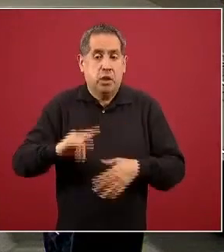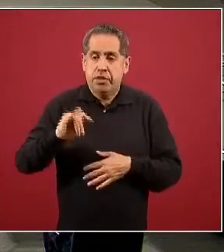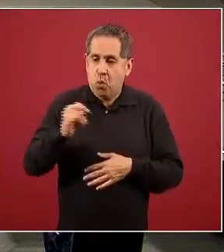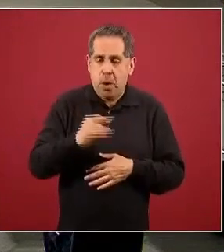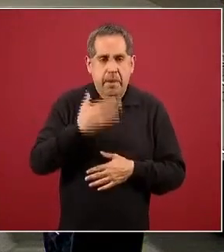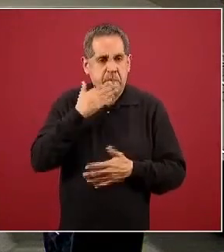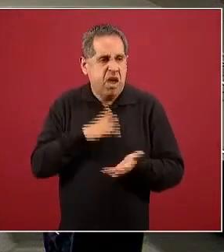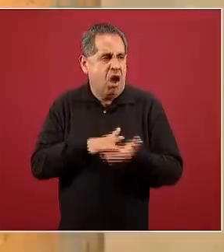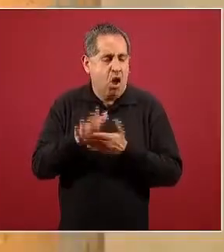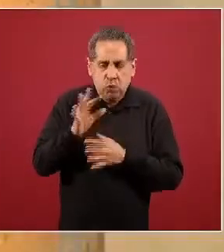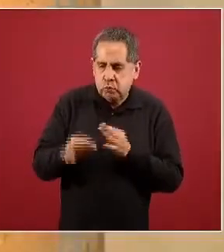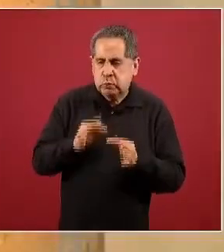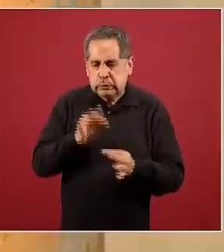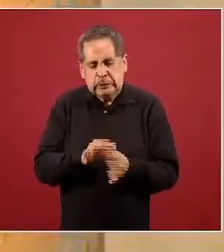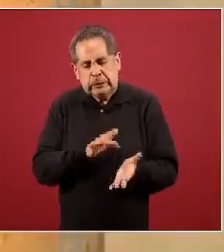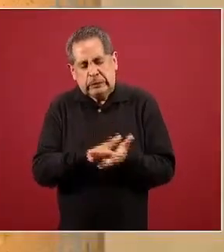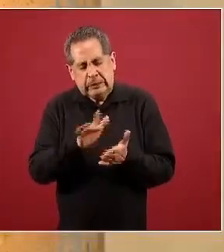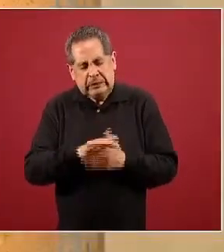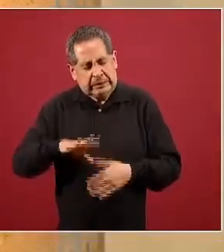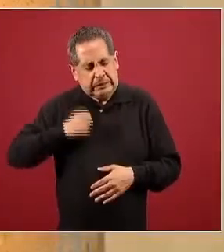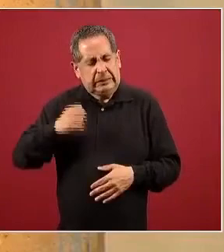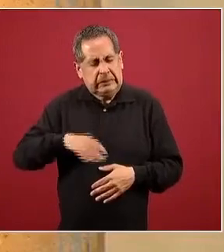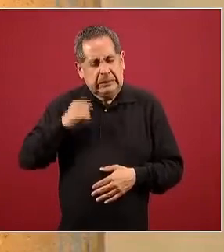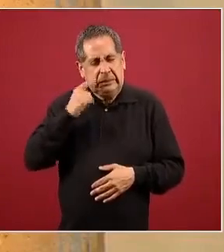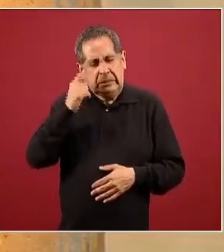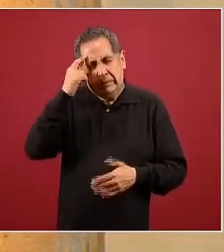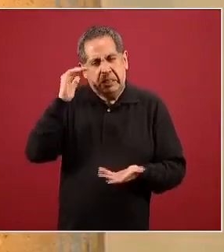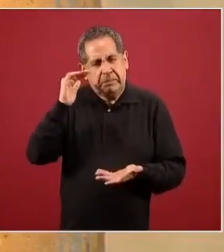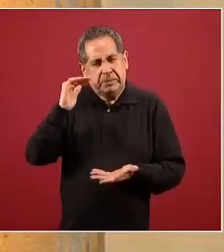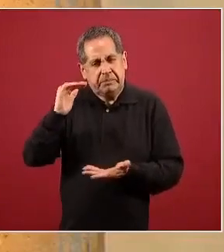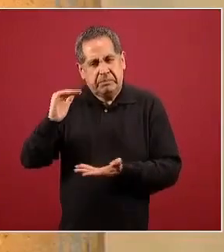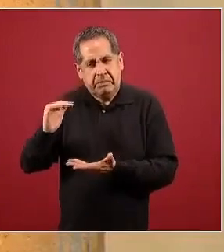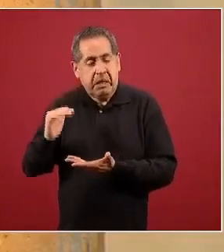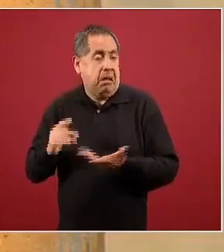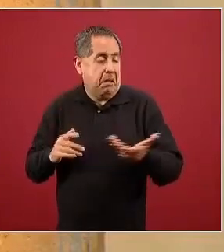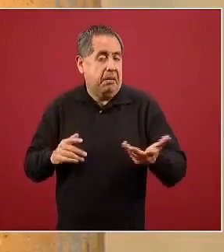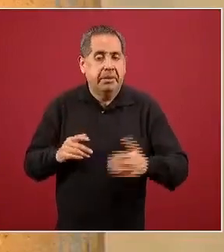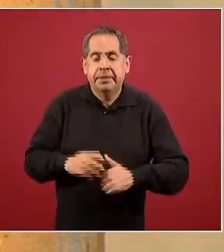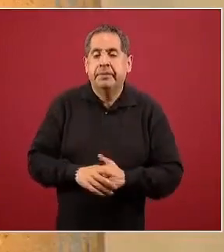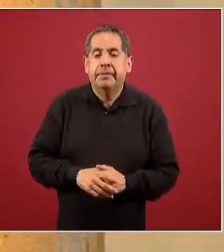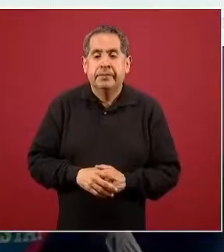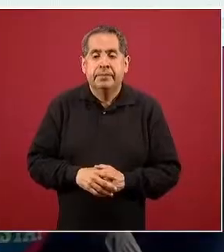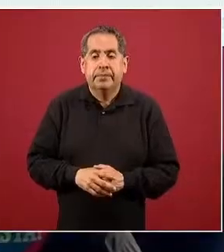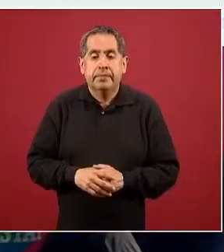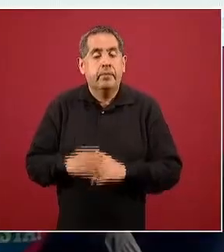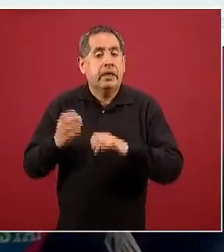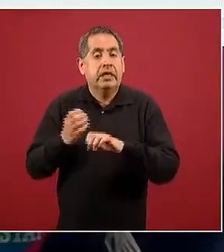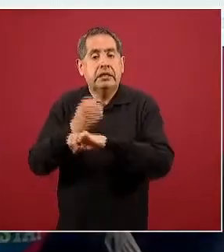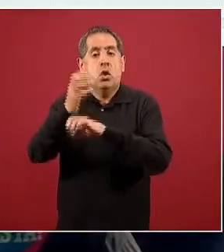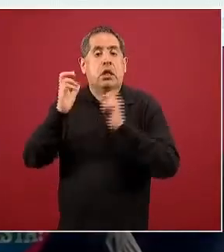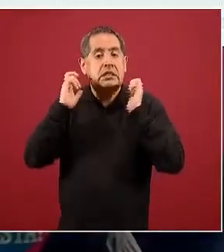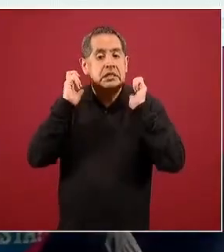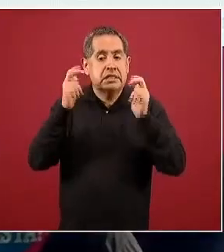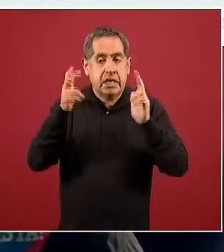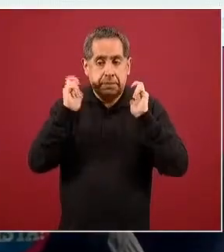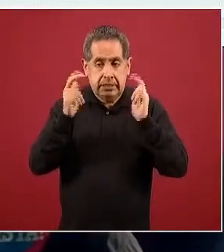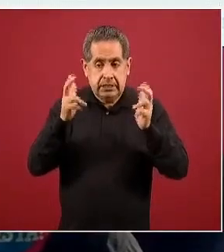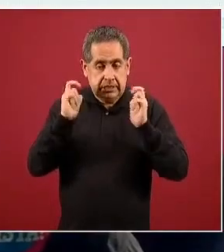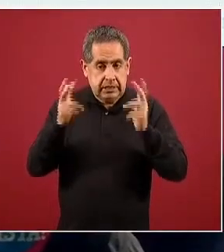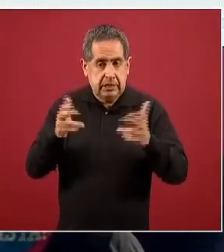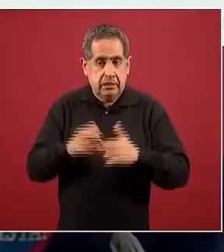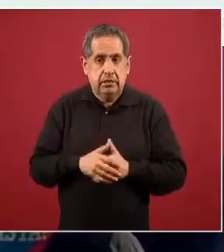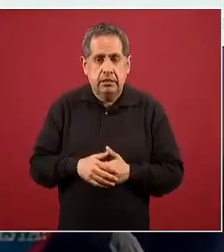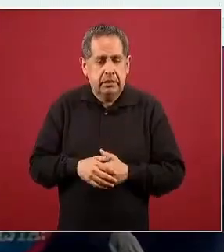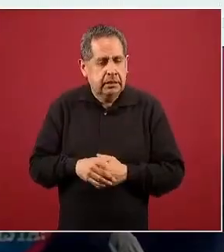por apoyar a esta disminución de casos en todo el país. El estado de Chiapas se